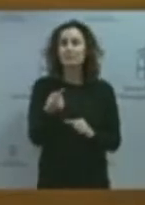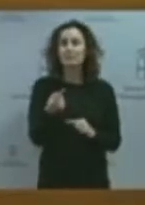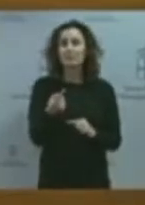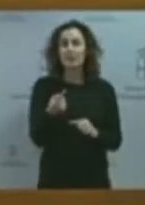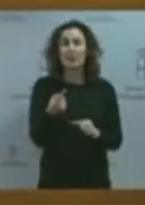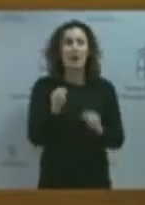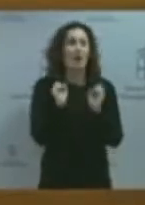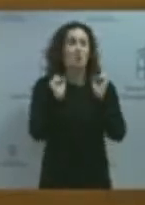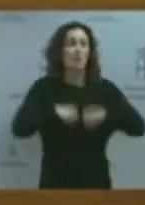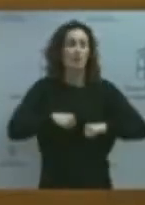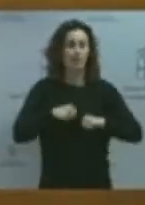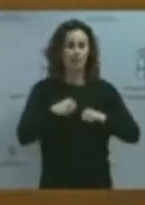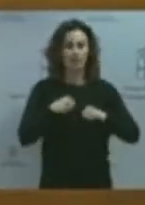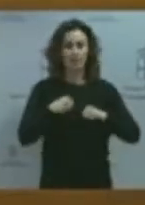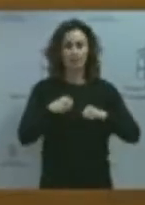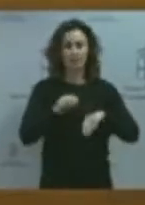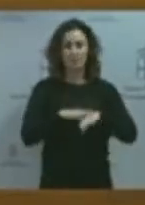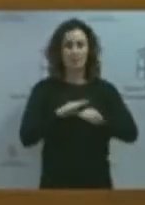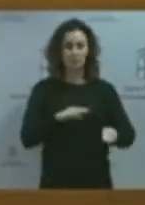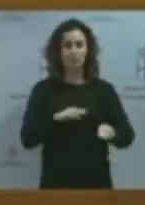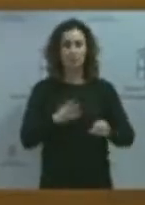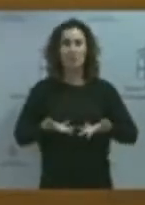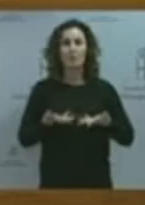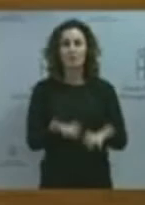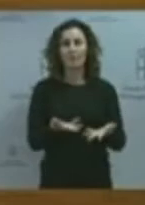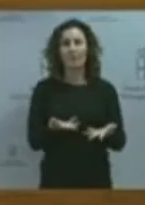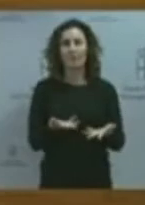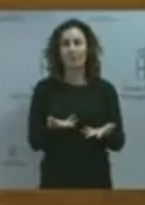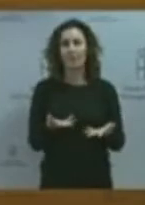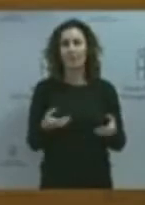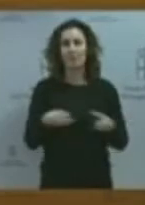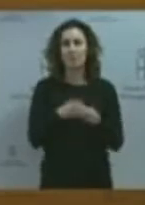desde el grupo, desde el Partido Socialista, podamos tener una ley